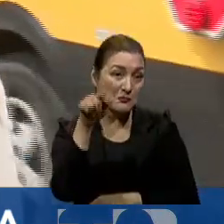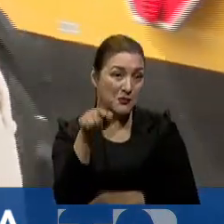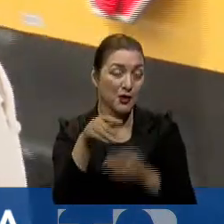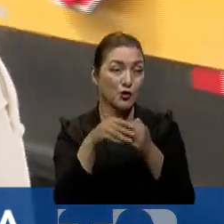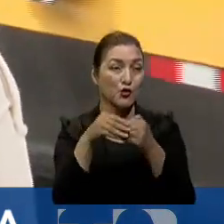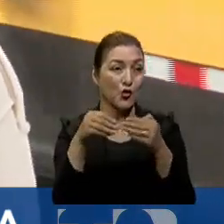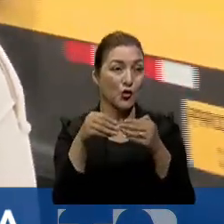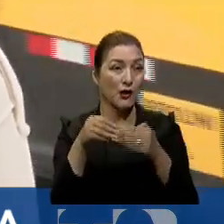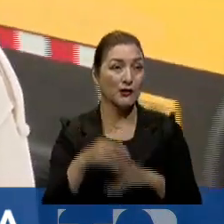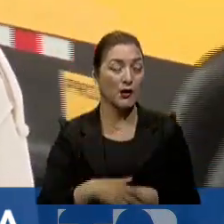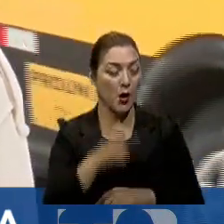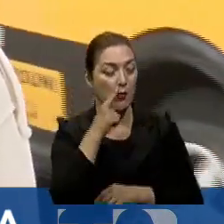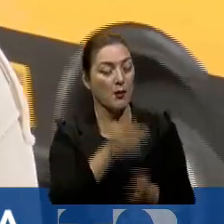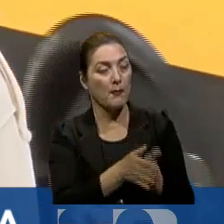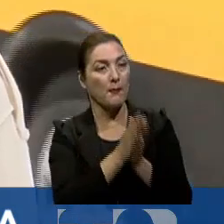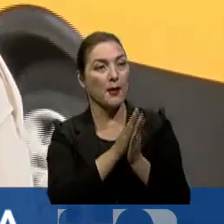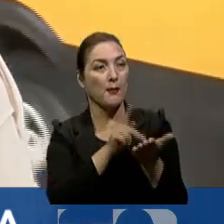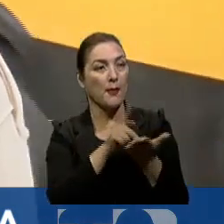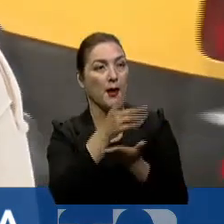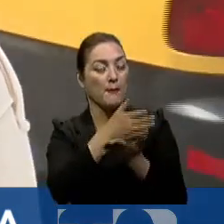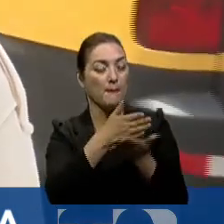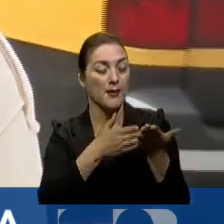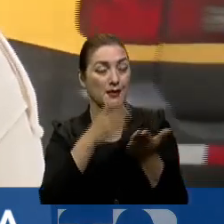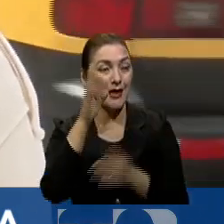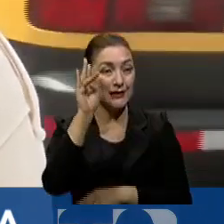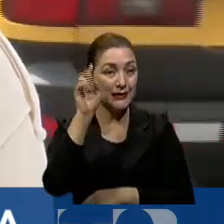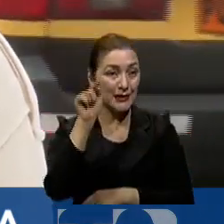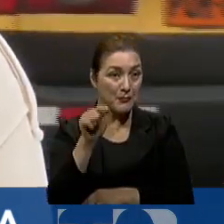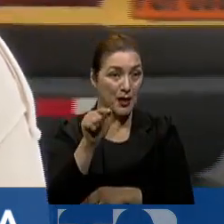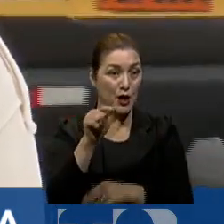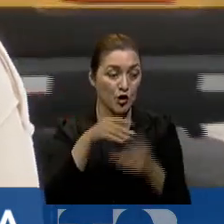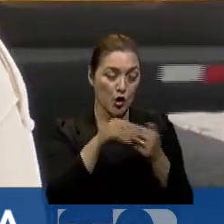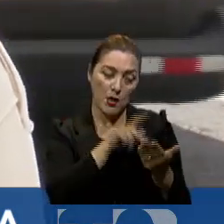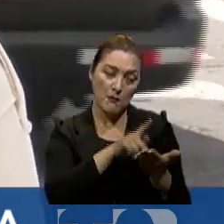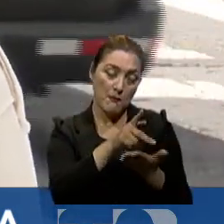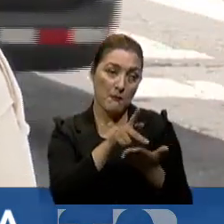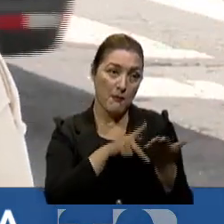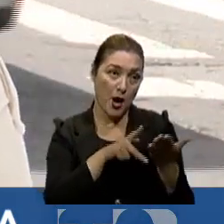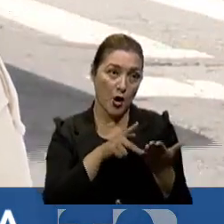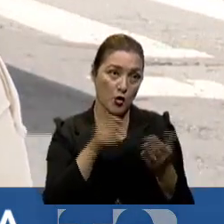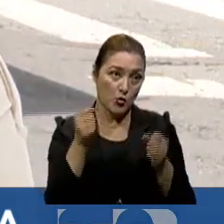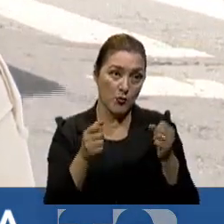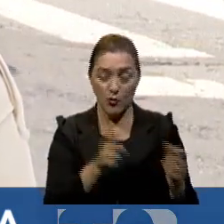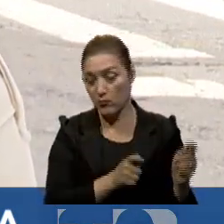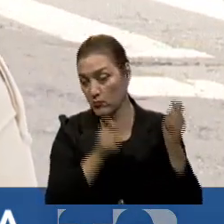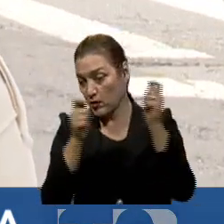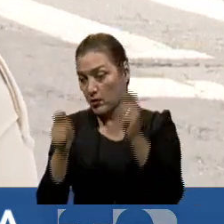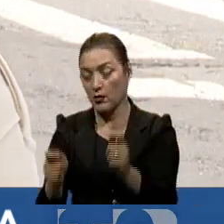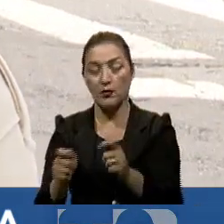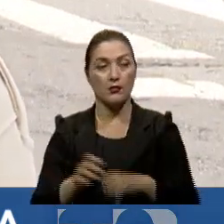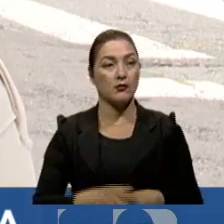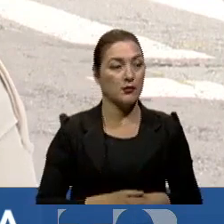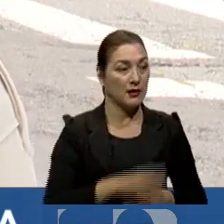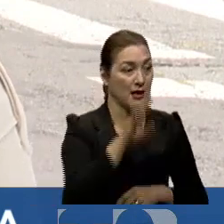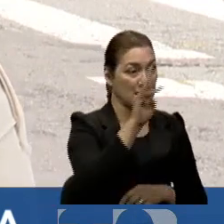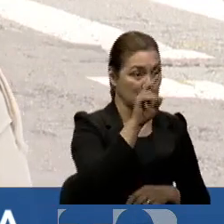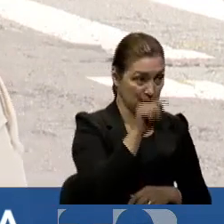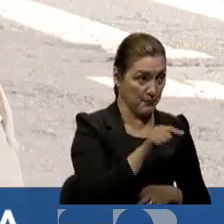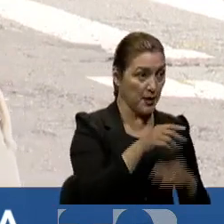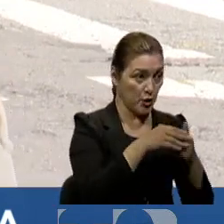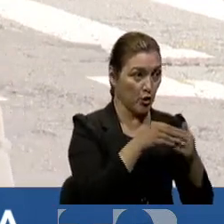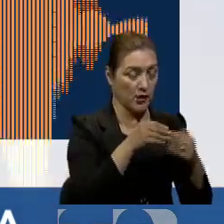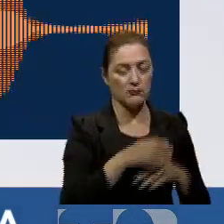y él me pedía que le reconozca la mitad del valor que él había pagado y que a cambio me iba a devolver mi vehículo. Que eran $7,000. Que